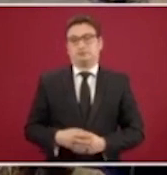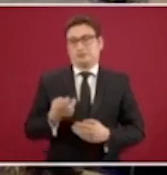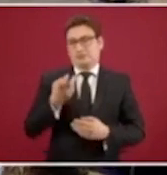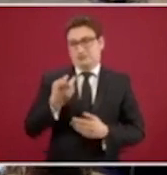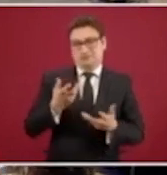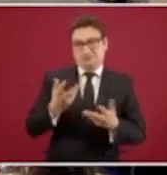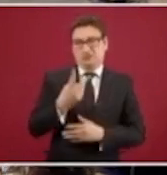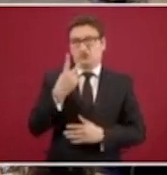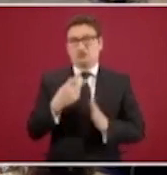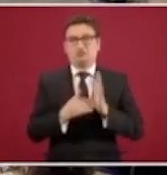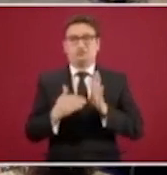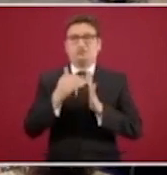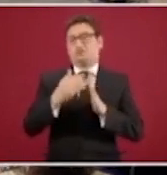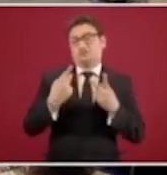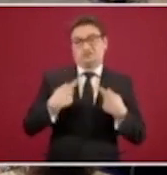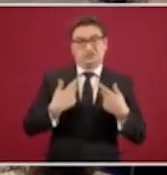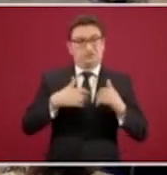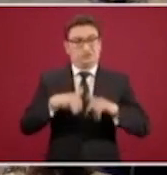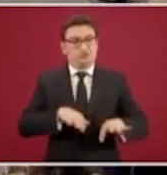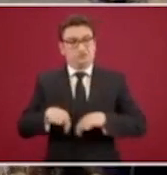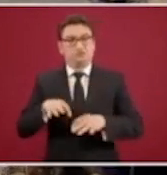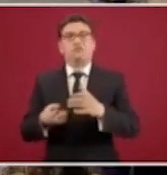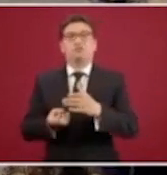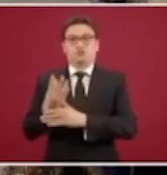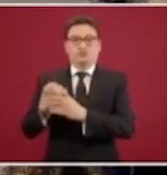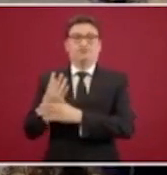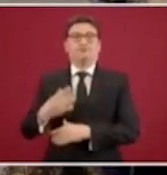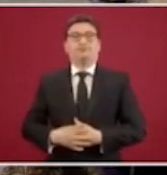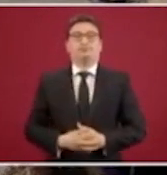2 millones de nuevos empleos.